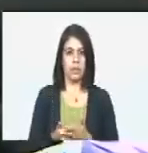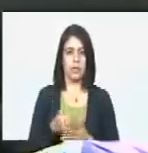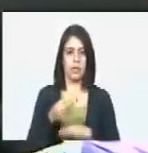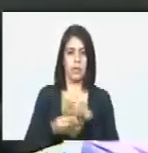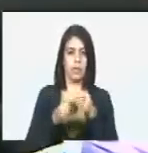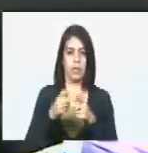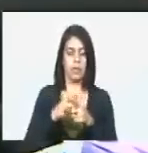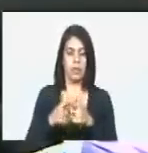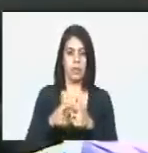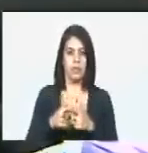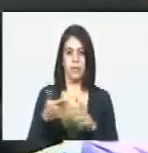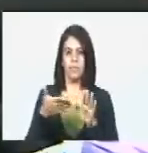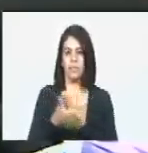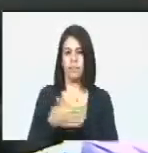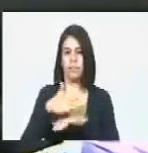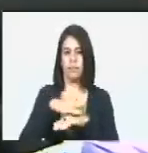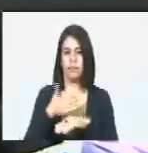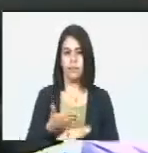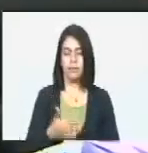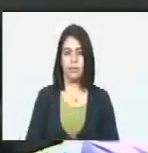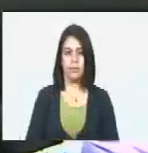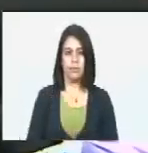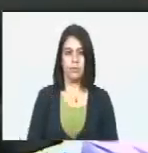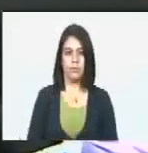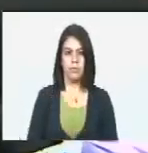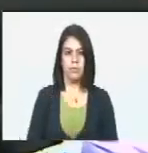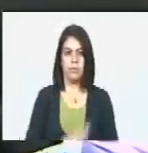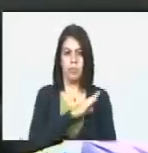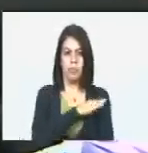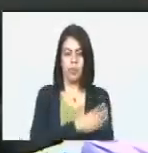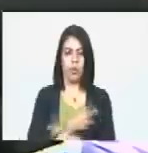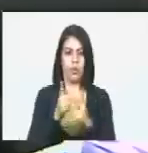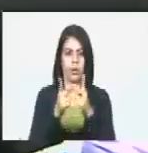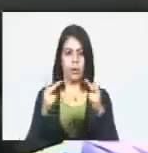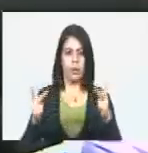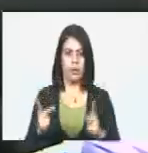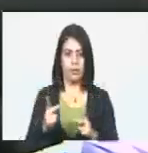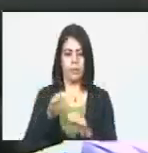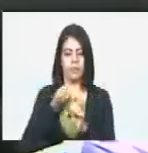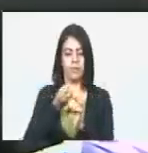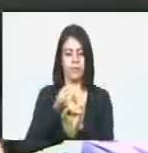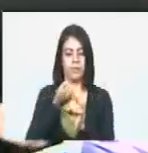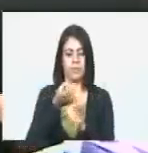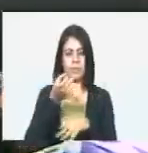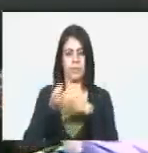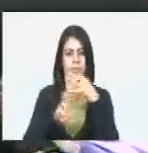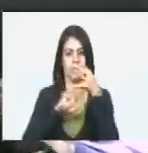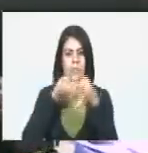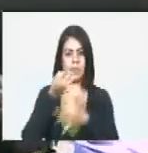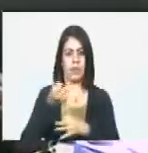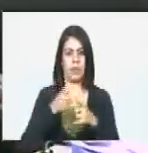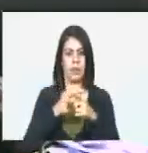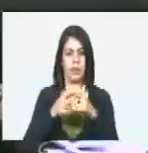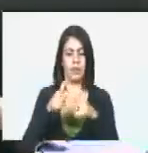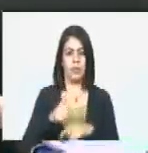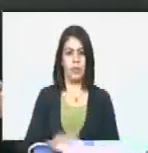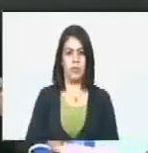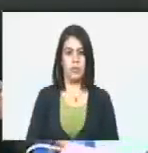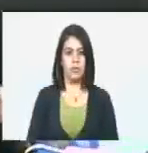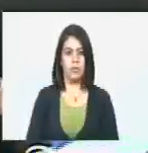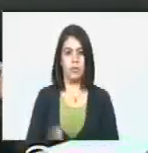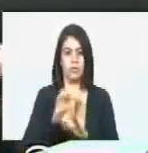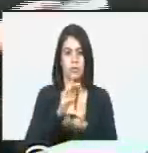de los poderes públicos para transmitirlo en esta Constitución de la